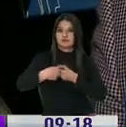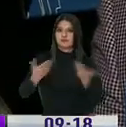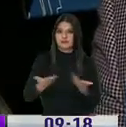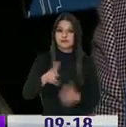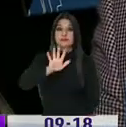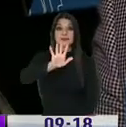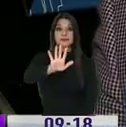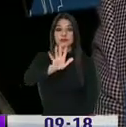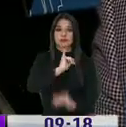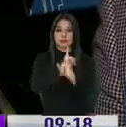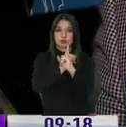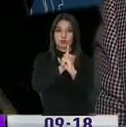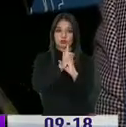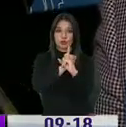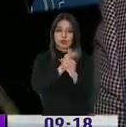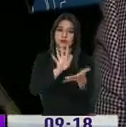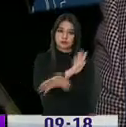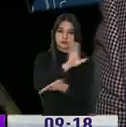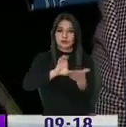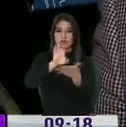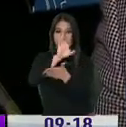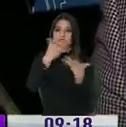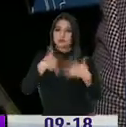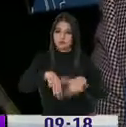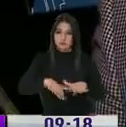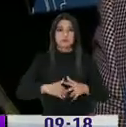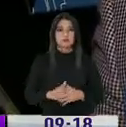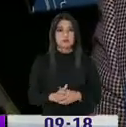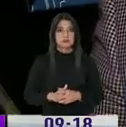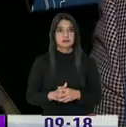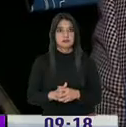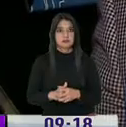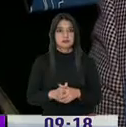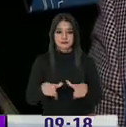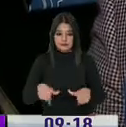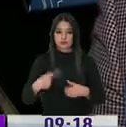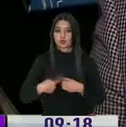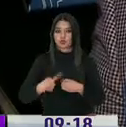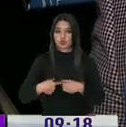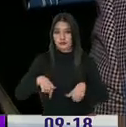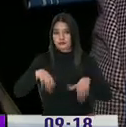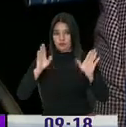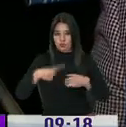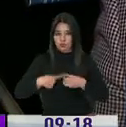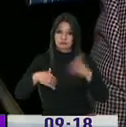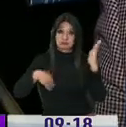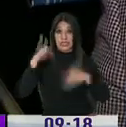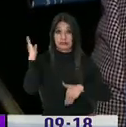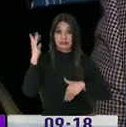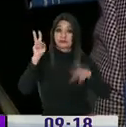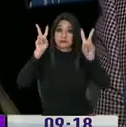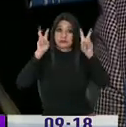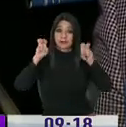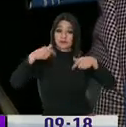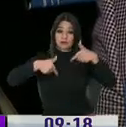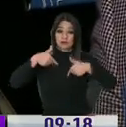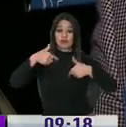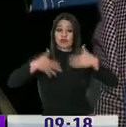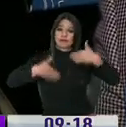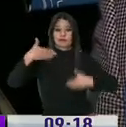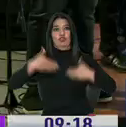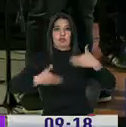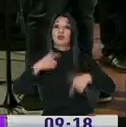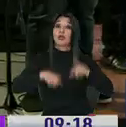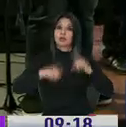5 instituciones educativas de la capital, destacando en el tema de robótica varias de